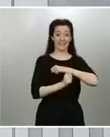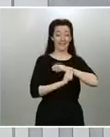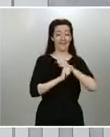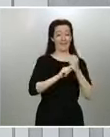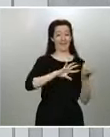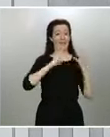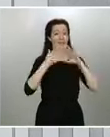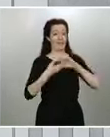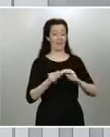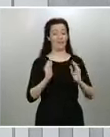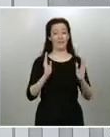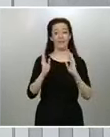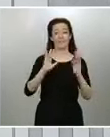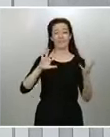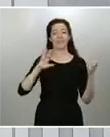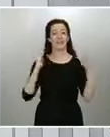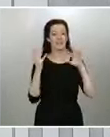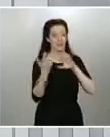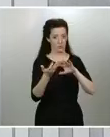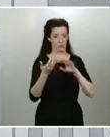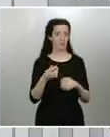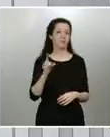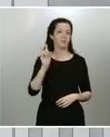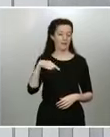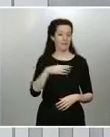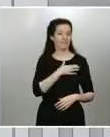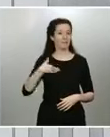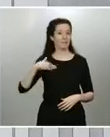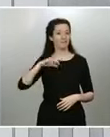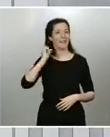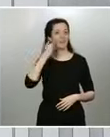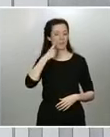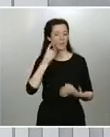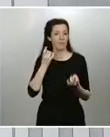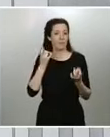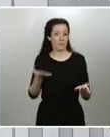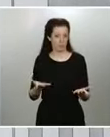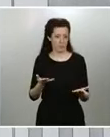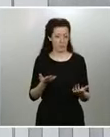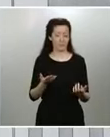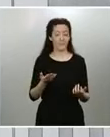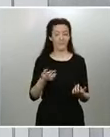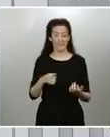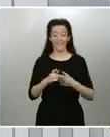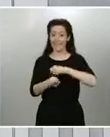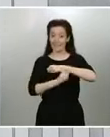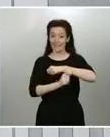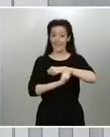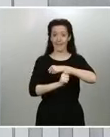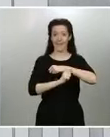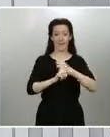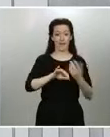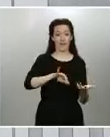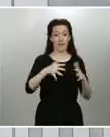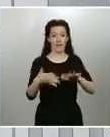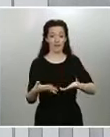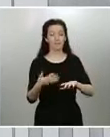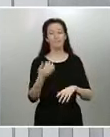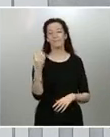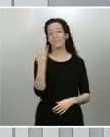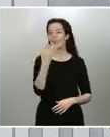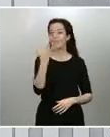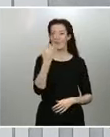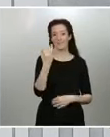precoz para ponerla en práctica va a ser necesario reforzar las capacidades de las distintas